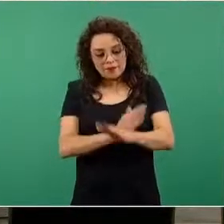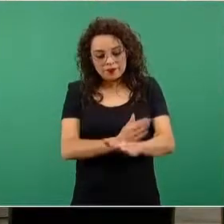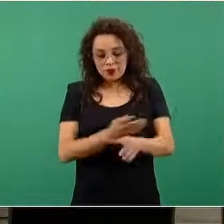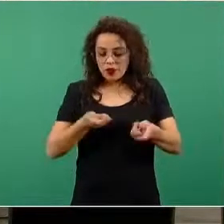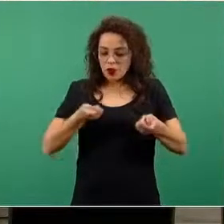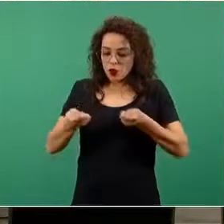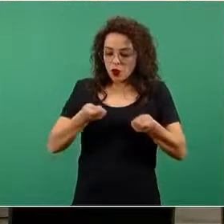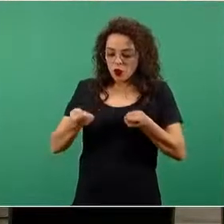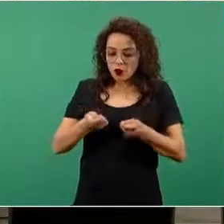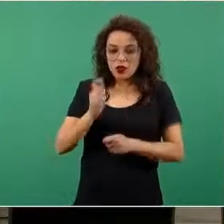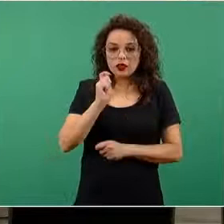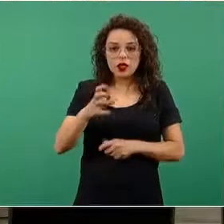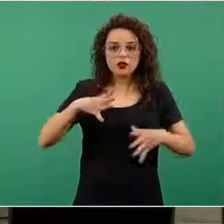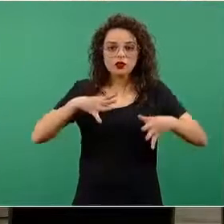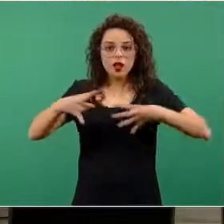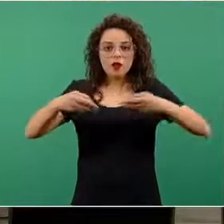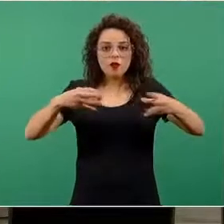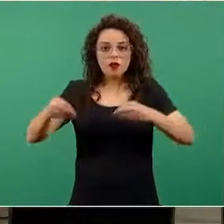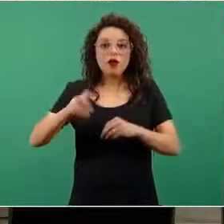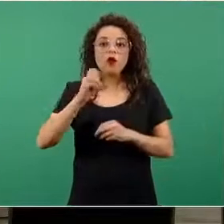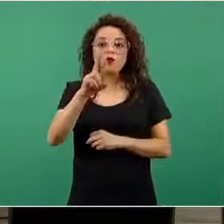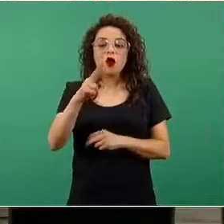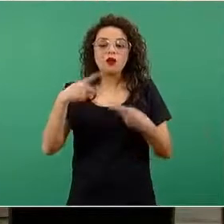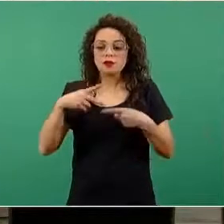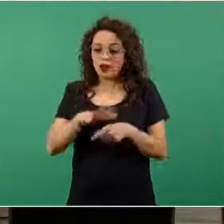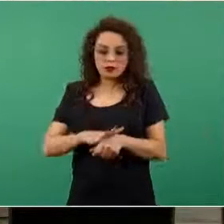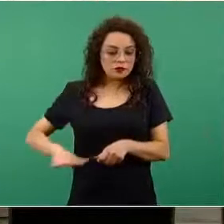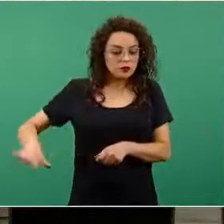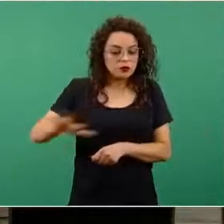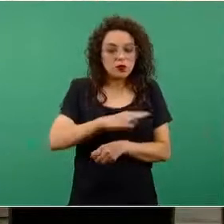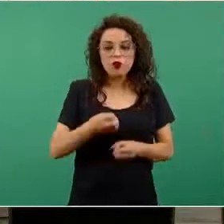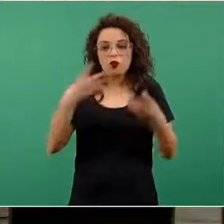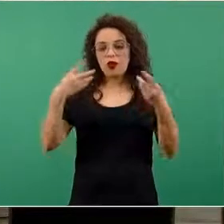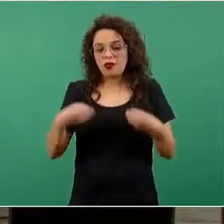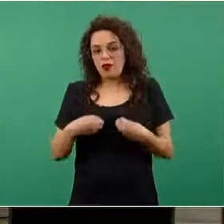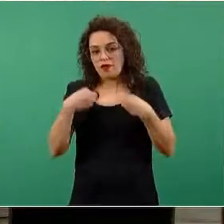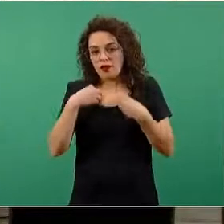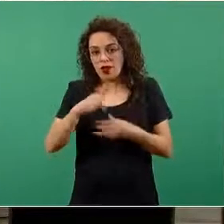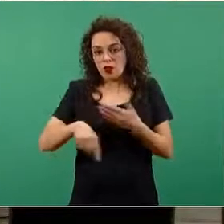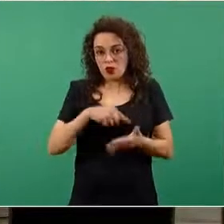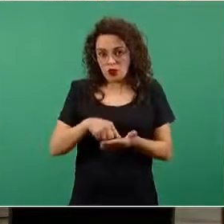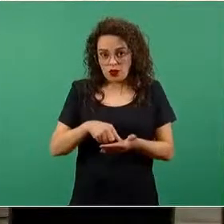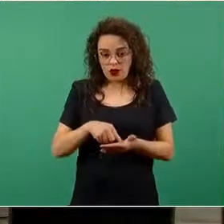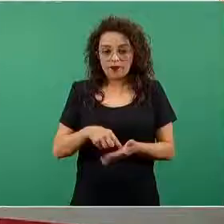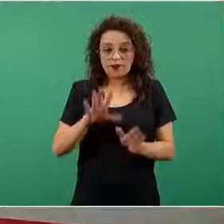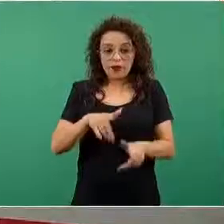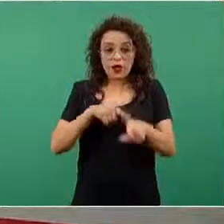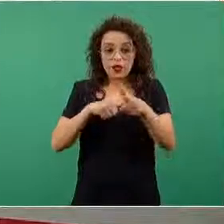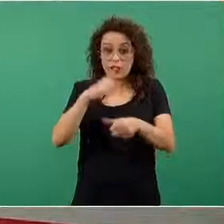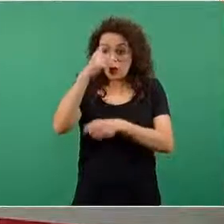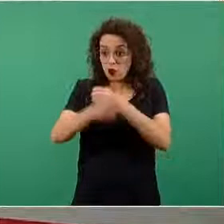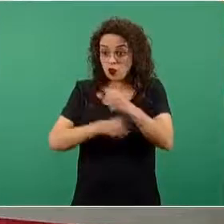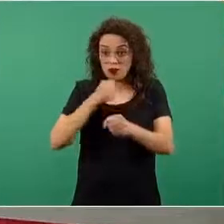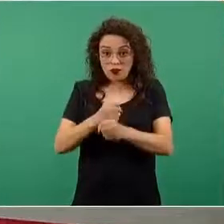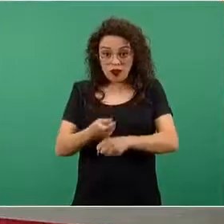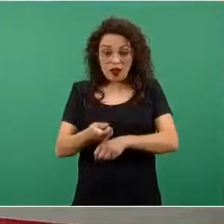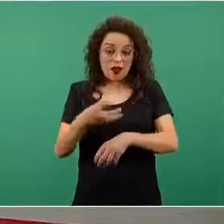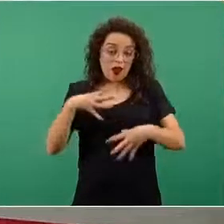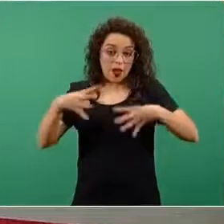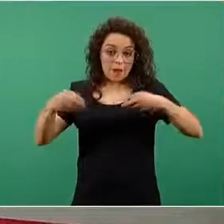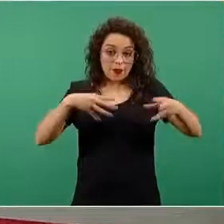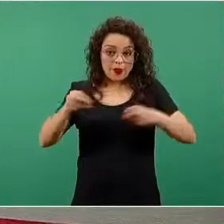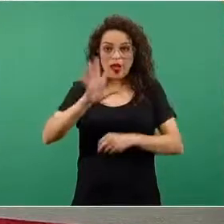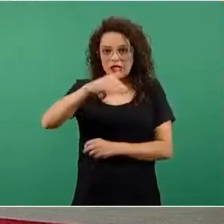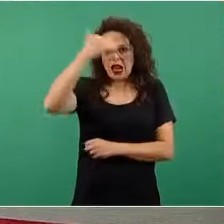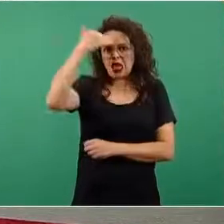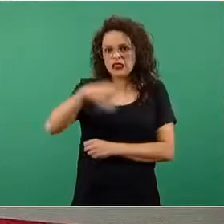de la epidemia en términos poblacionales. Se conoce, a más de un año de inicio de la epidemia, que los niños y las